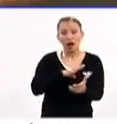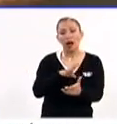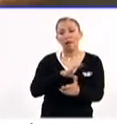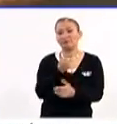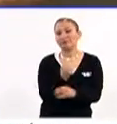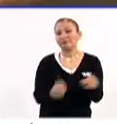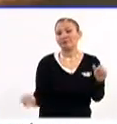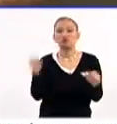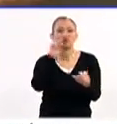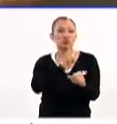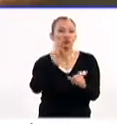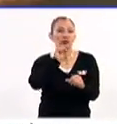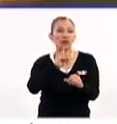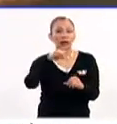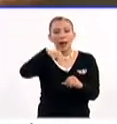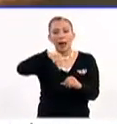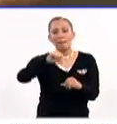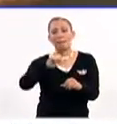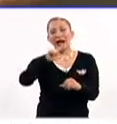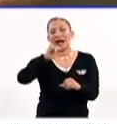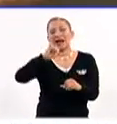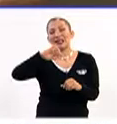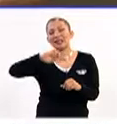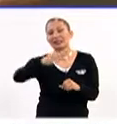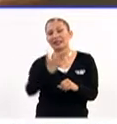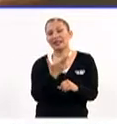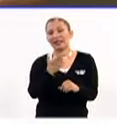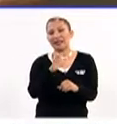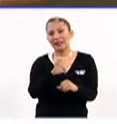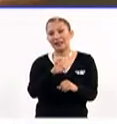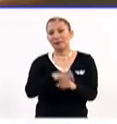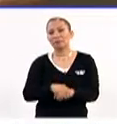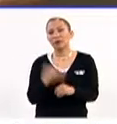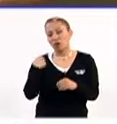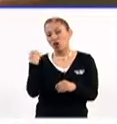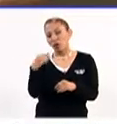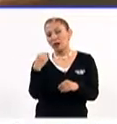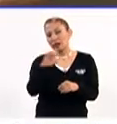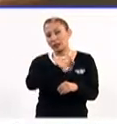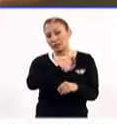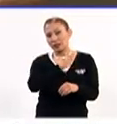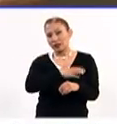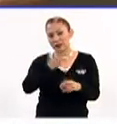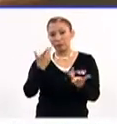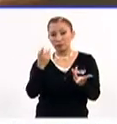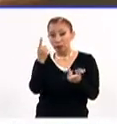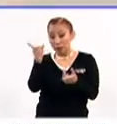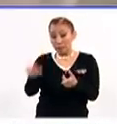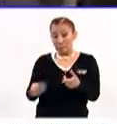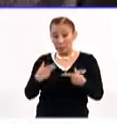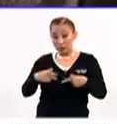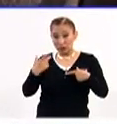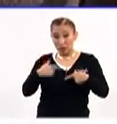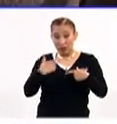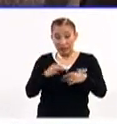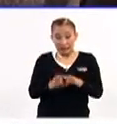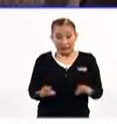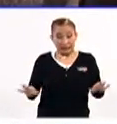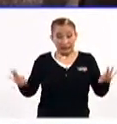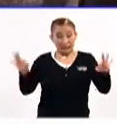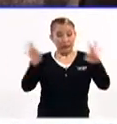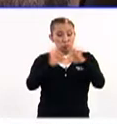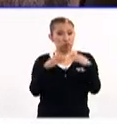la famosísima Doña Marina, Claro. como la bautizaron los españoles. Y un personaje que se volvió